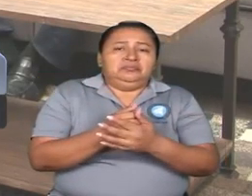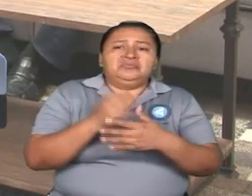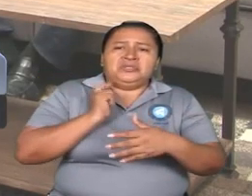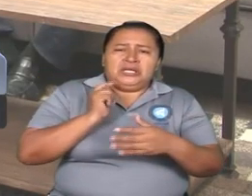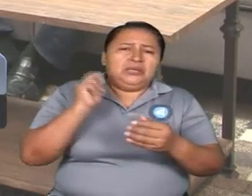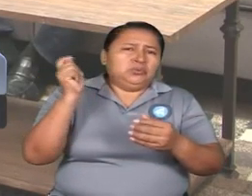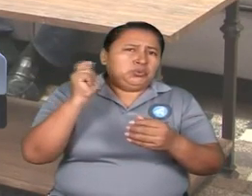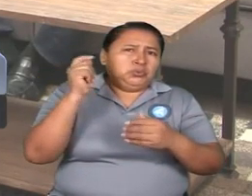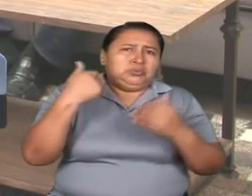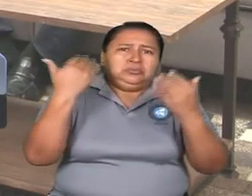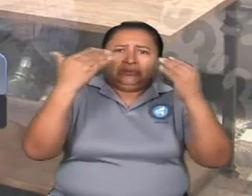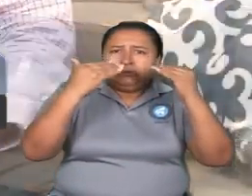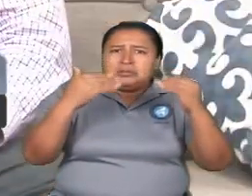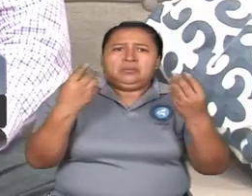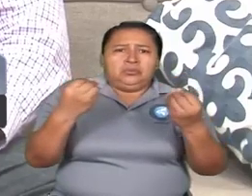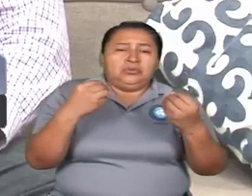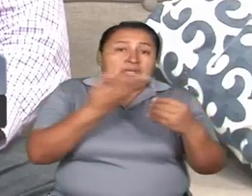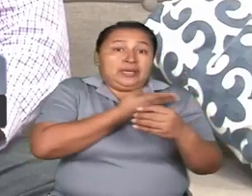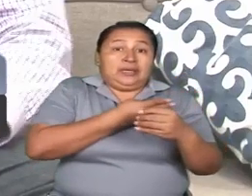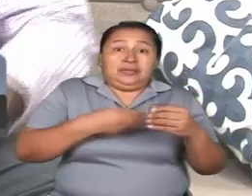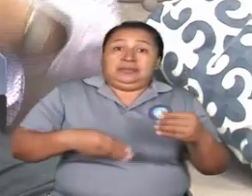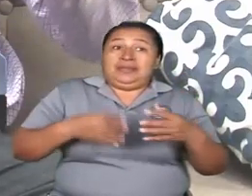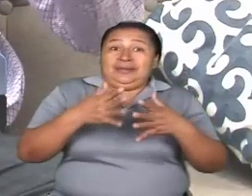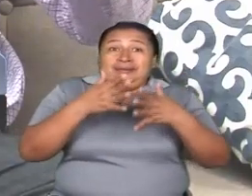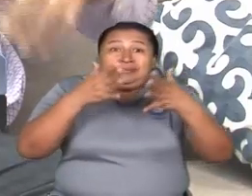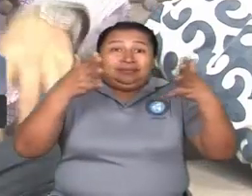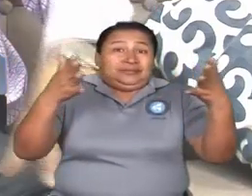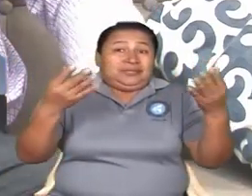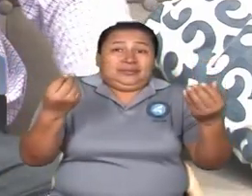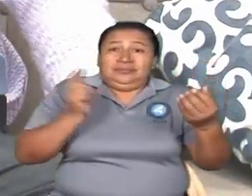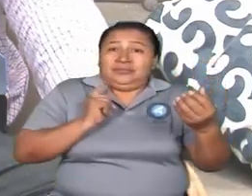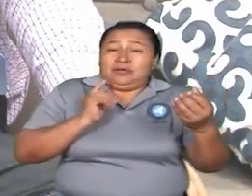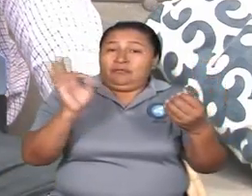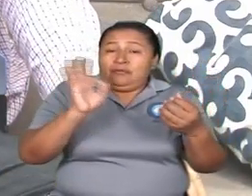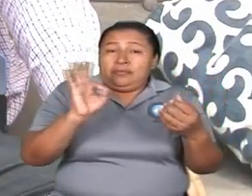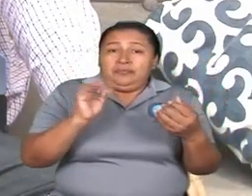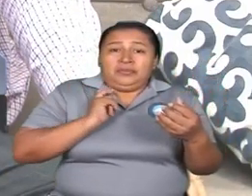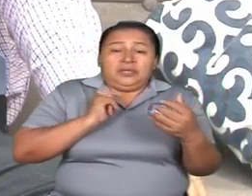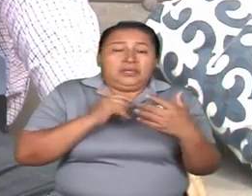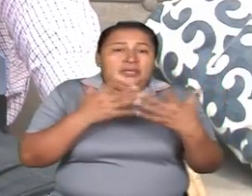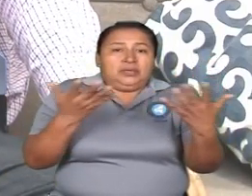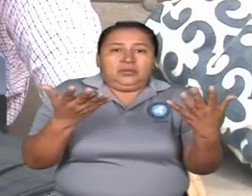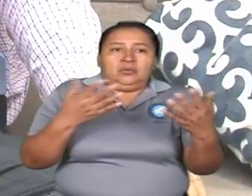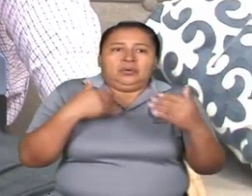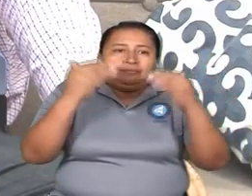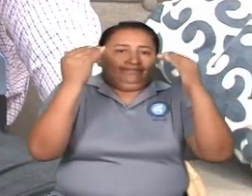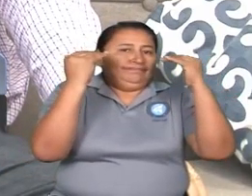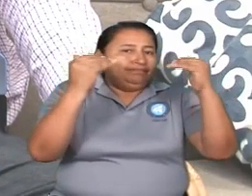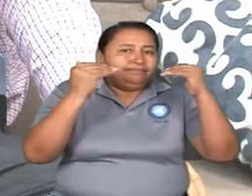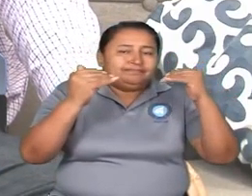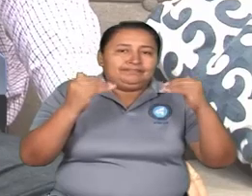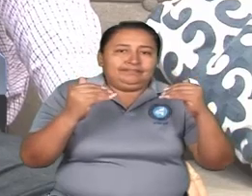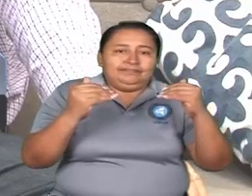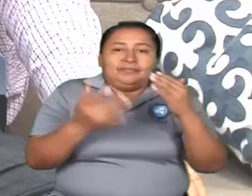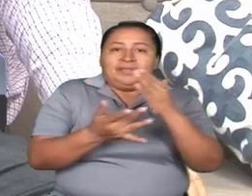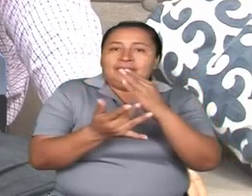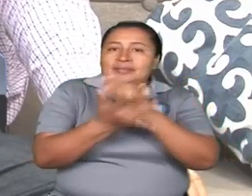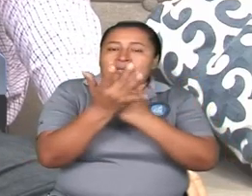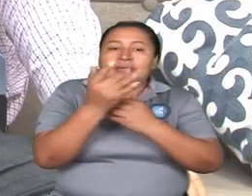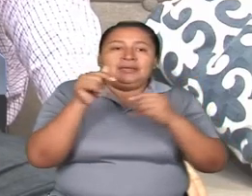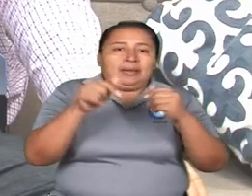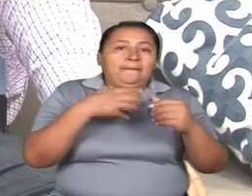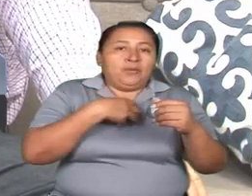grandes infraestructuras. Por ejemplo, ese de España es impresionante. Tienen una infraestructura técnica